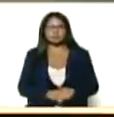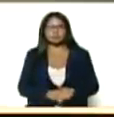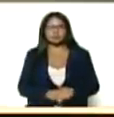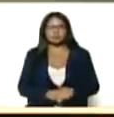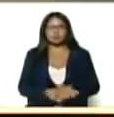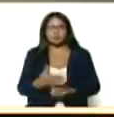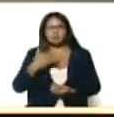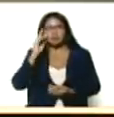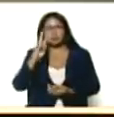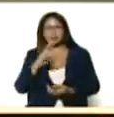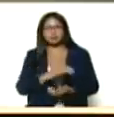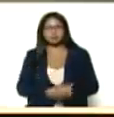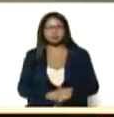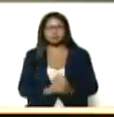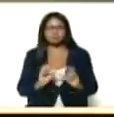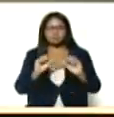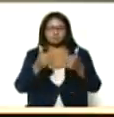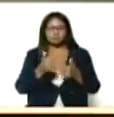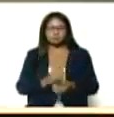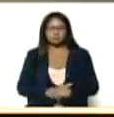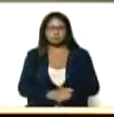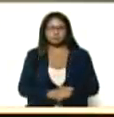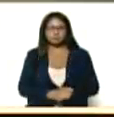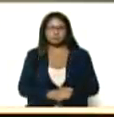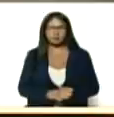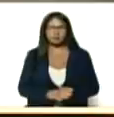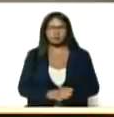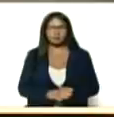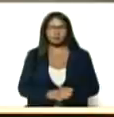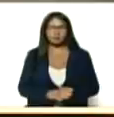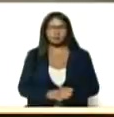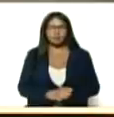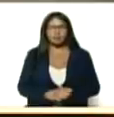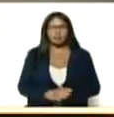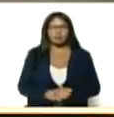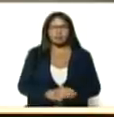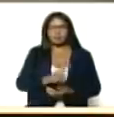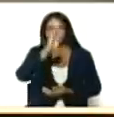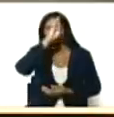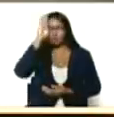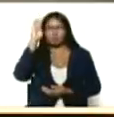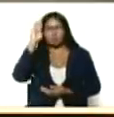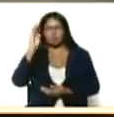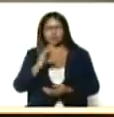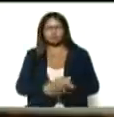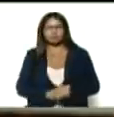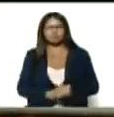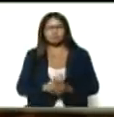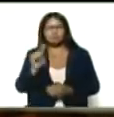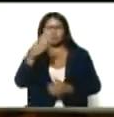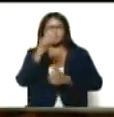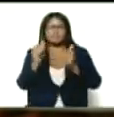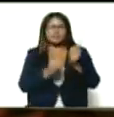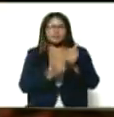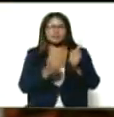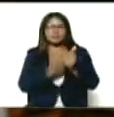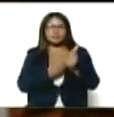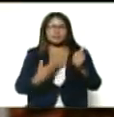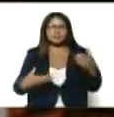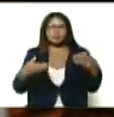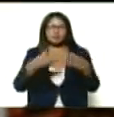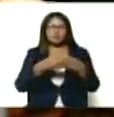todos. Empiezo por el capitán Diosdado Cabello Rondón, primer vicepresidente del